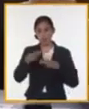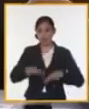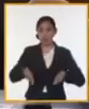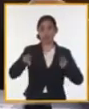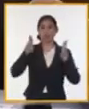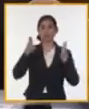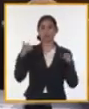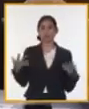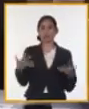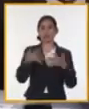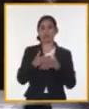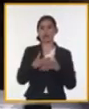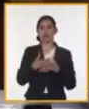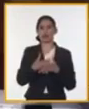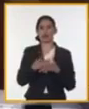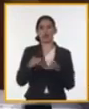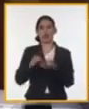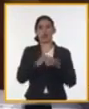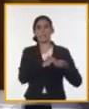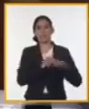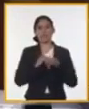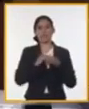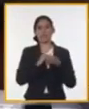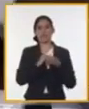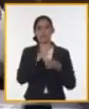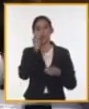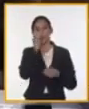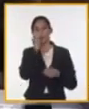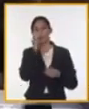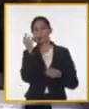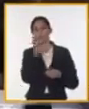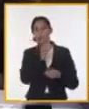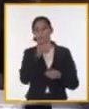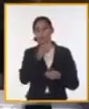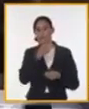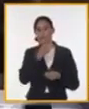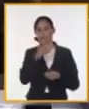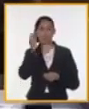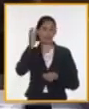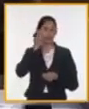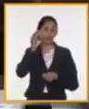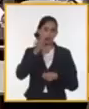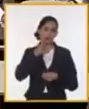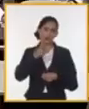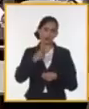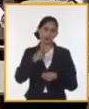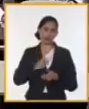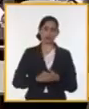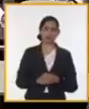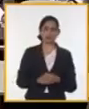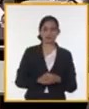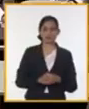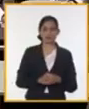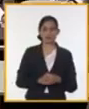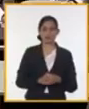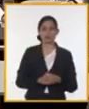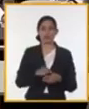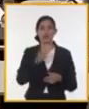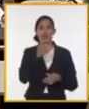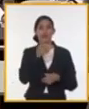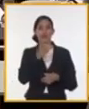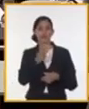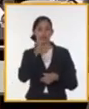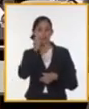me había solicitado la palabra, Félix, por acá, de igual manera. Yo me voy a referir al acuerdo